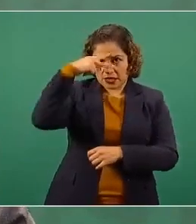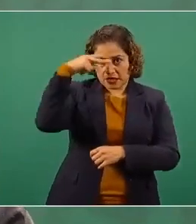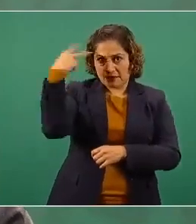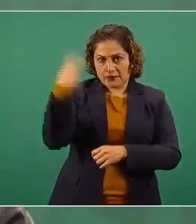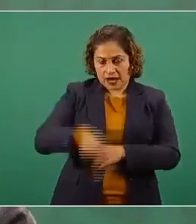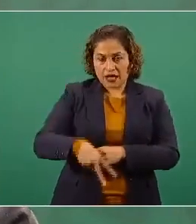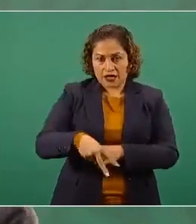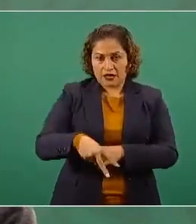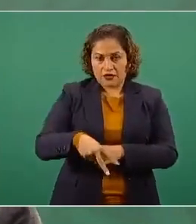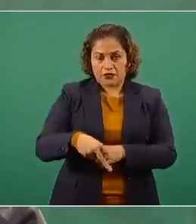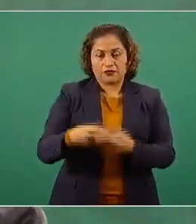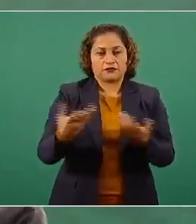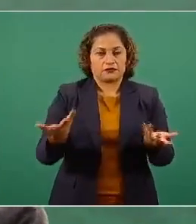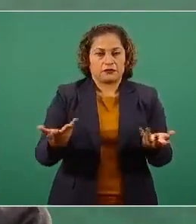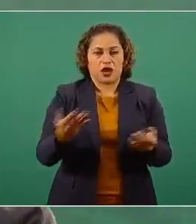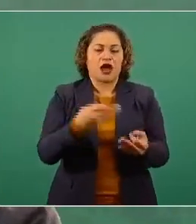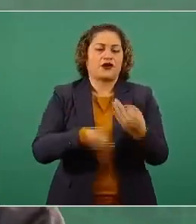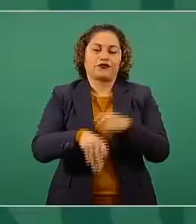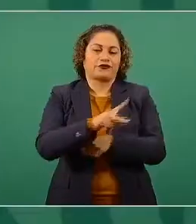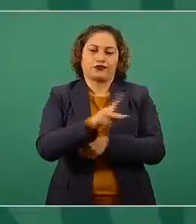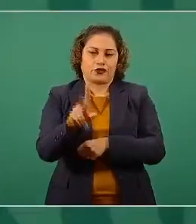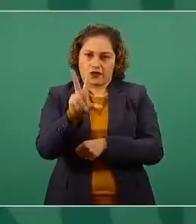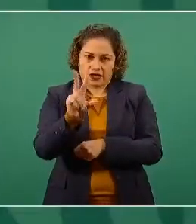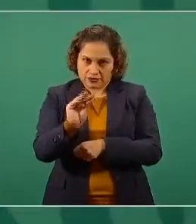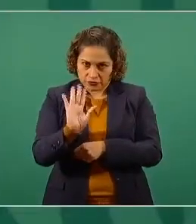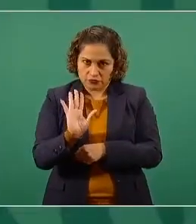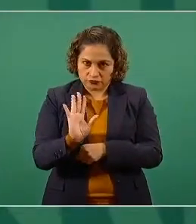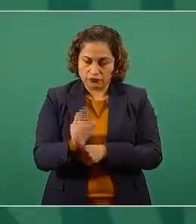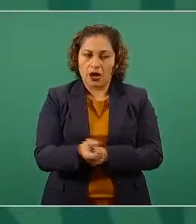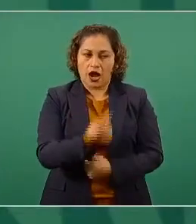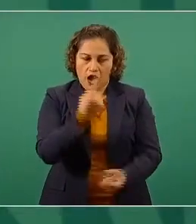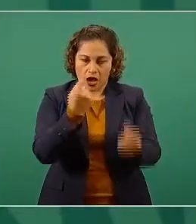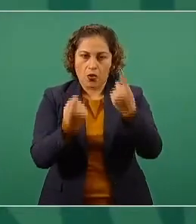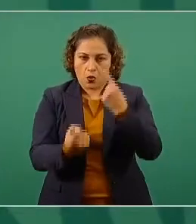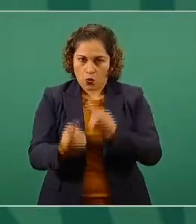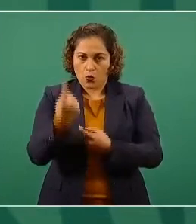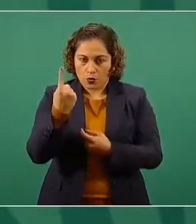desde luego, no quiero generalizar, se vuelven